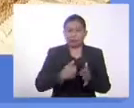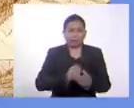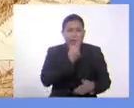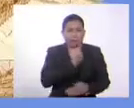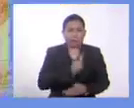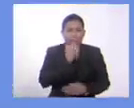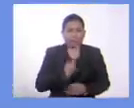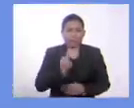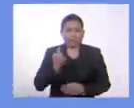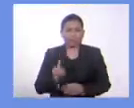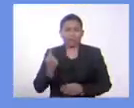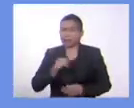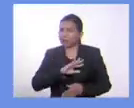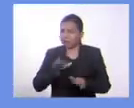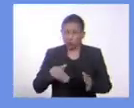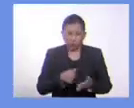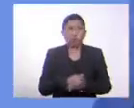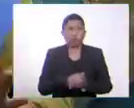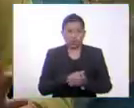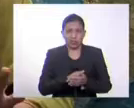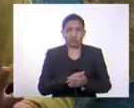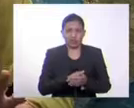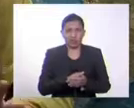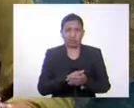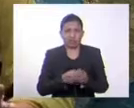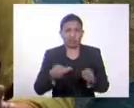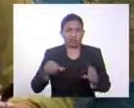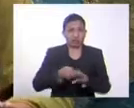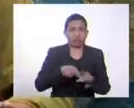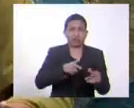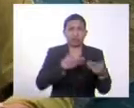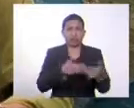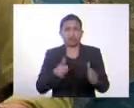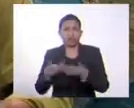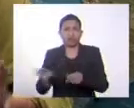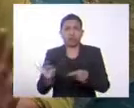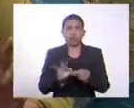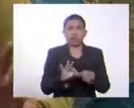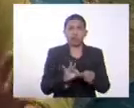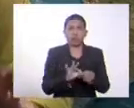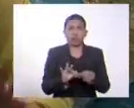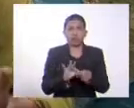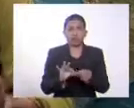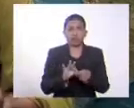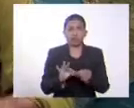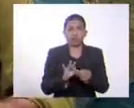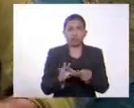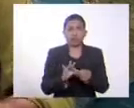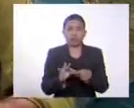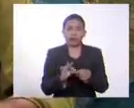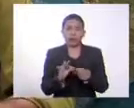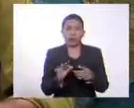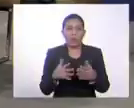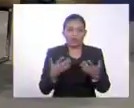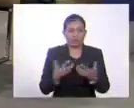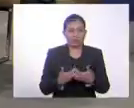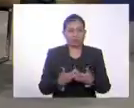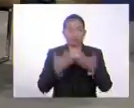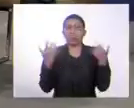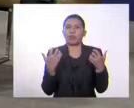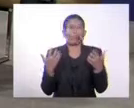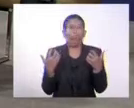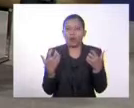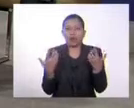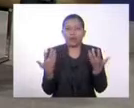que ya hablaba Candy. Entonces no hay una gran separación de lo social y de lo político. Pero entonces me